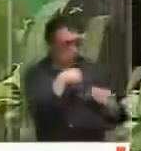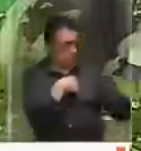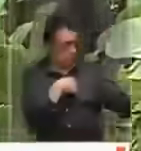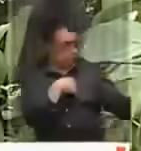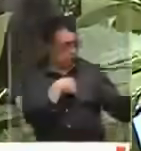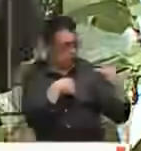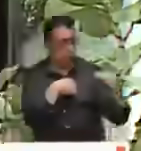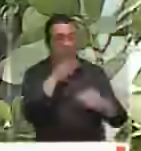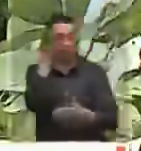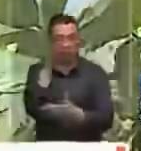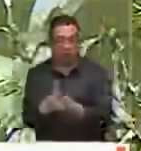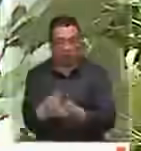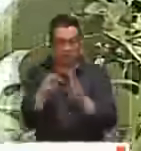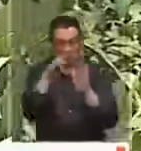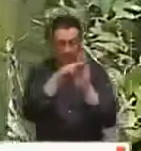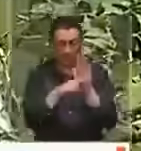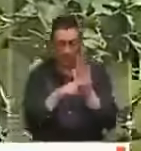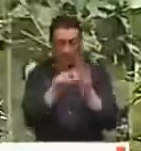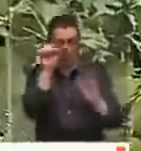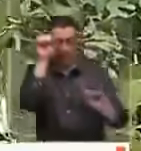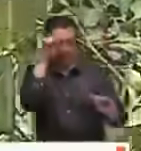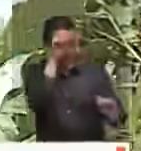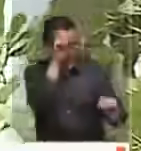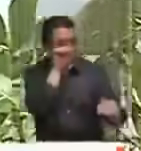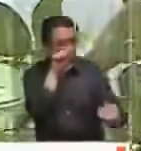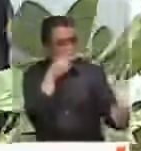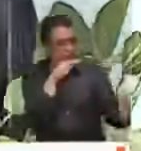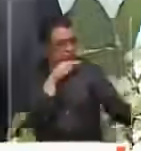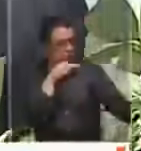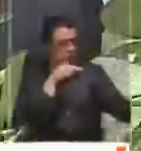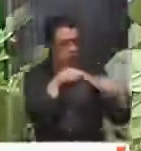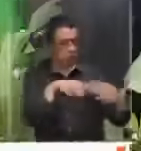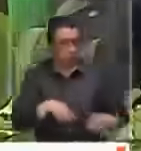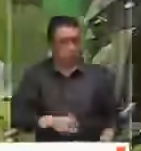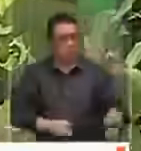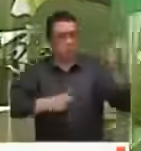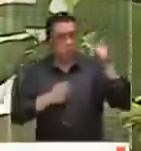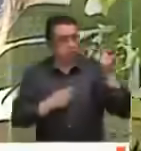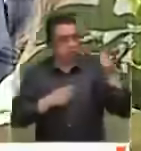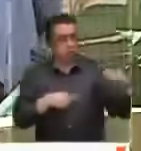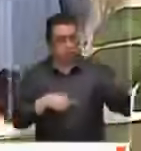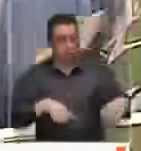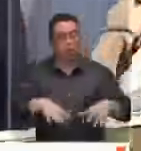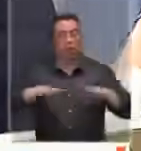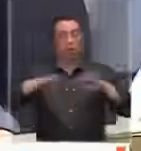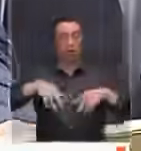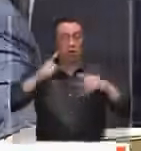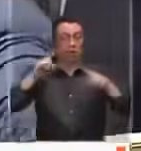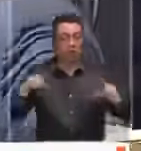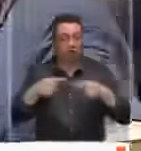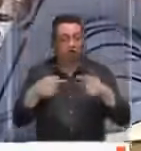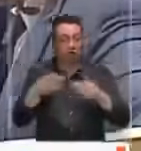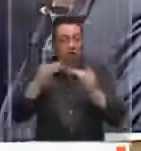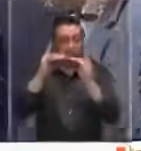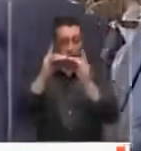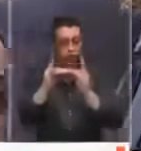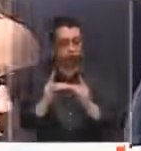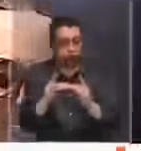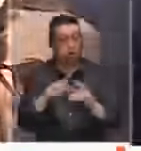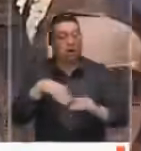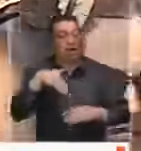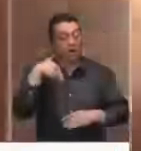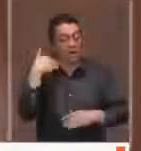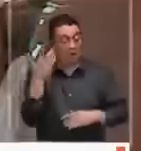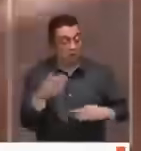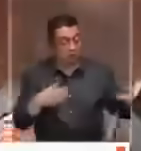cortejo. Al acceso, el cortejo presentarán armas y la banda tocará una marcha fúnebre. Acto seguido, la banda entrará